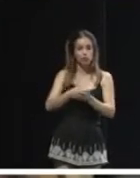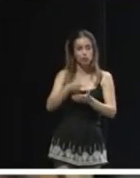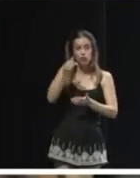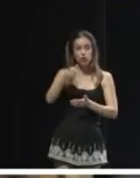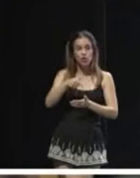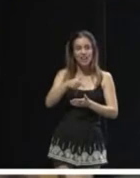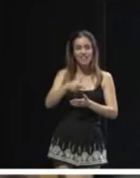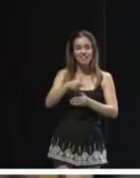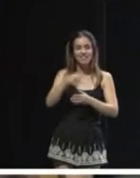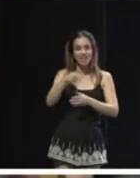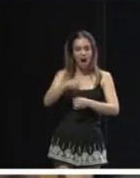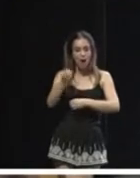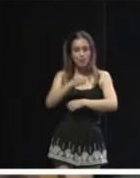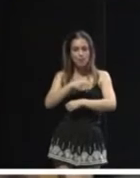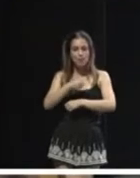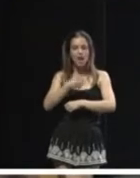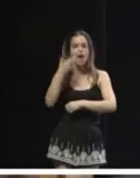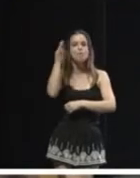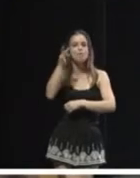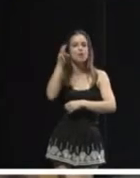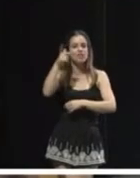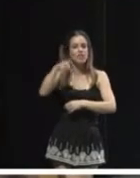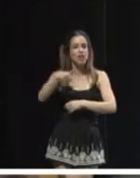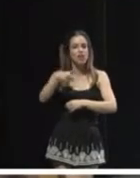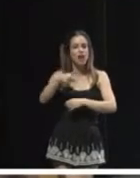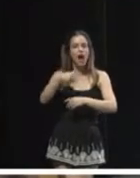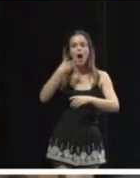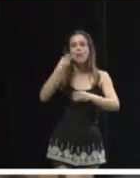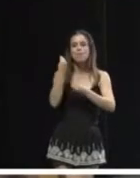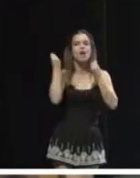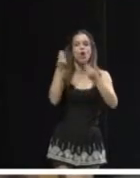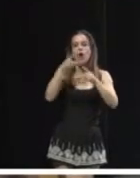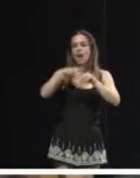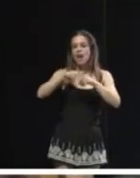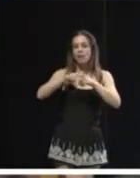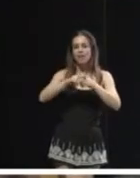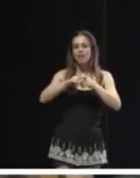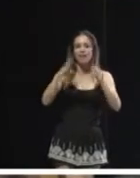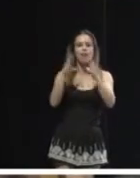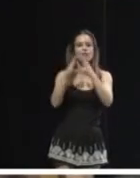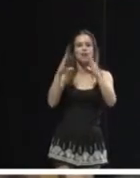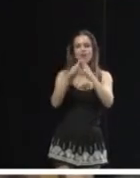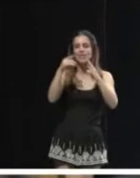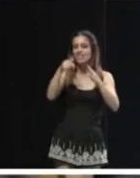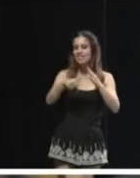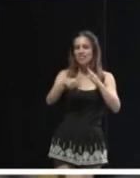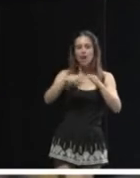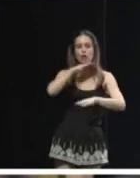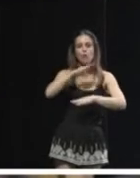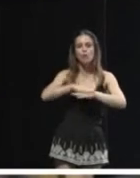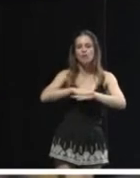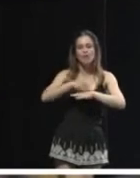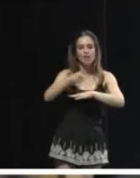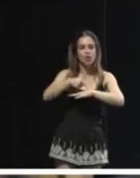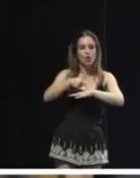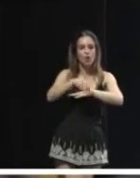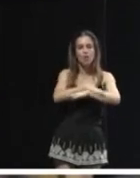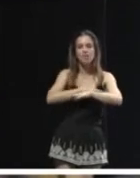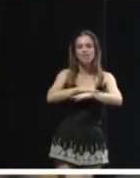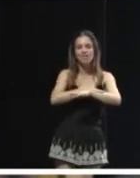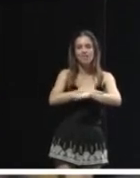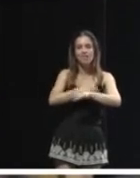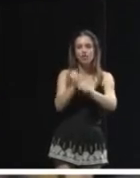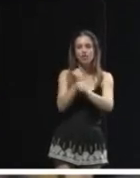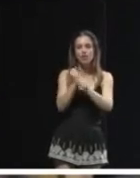han beneficiado de la mejor herramienta feminista que hemos hecho desde el Ministerio de Trabajo. Se llama